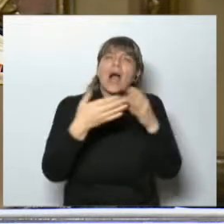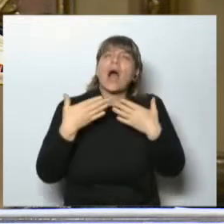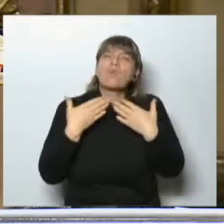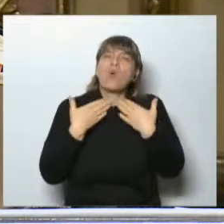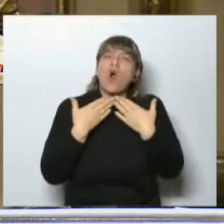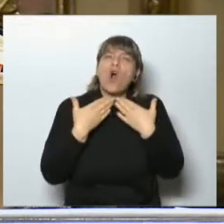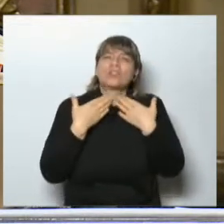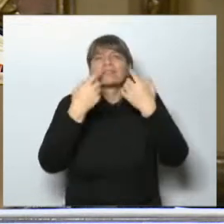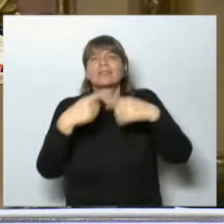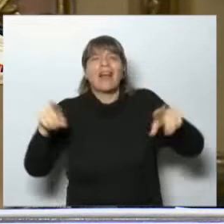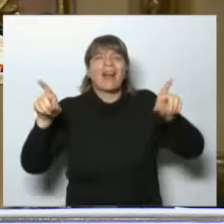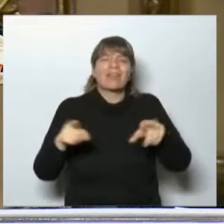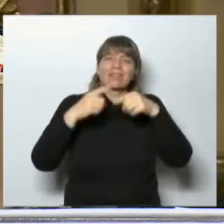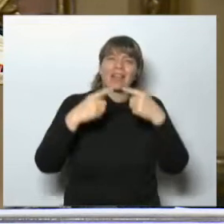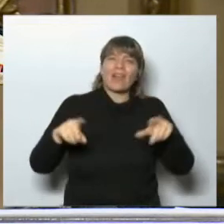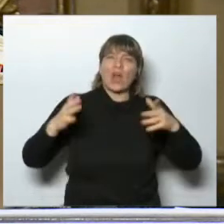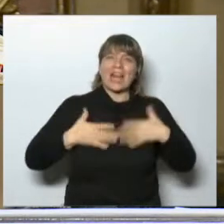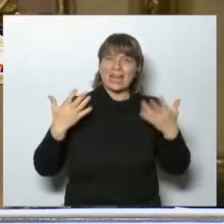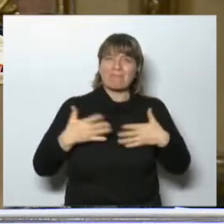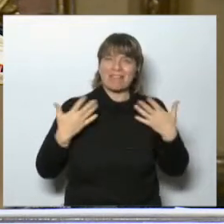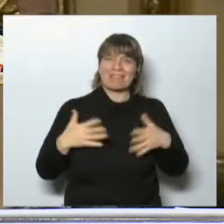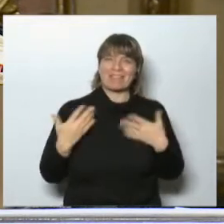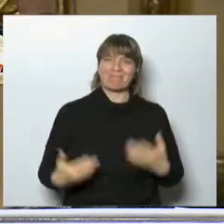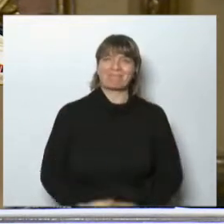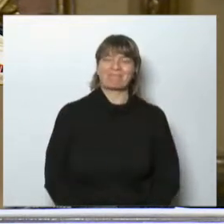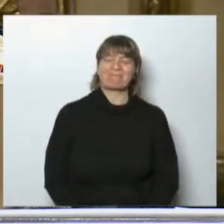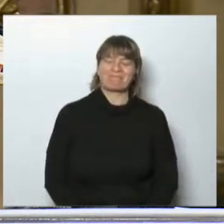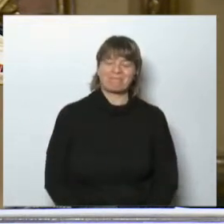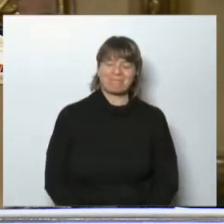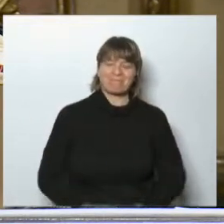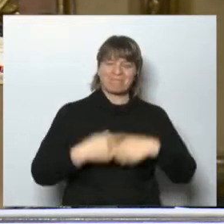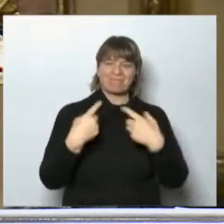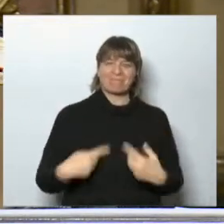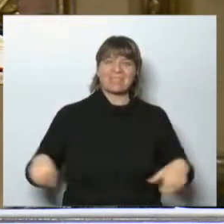voces cantando alegremente.